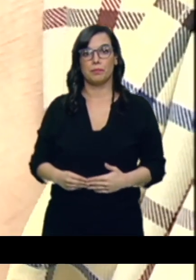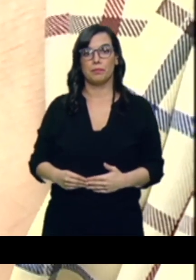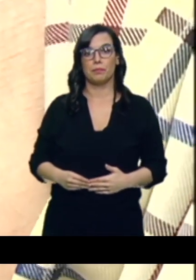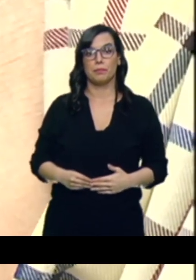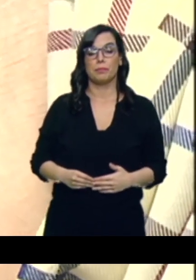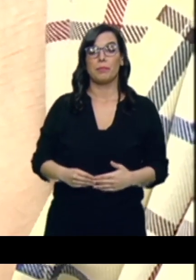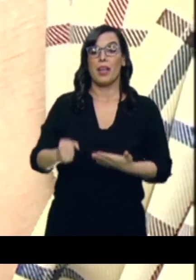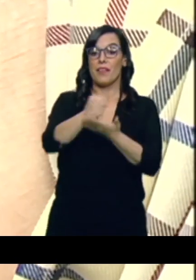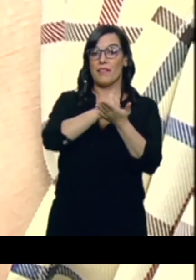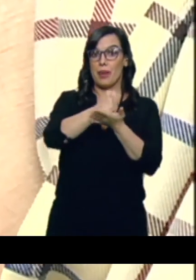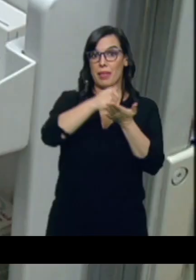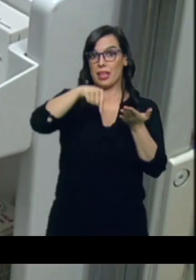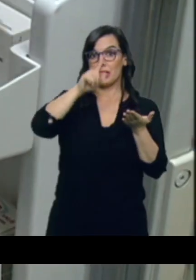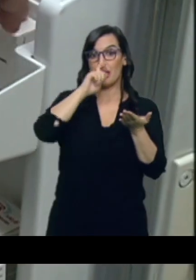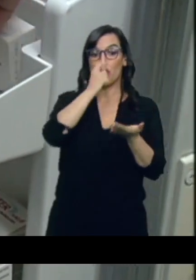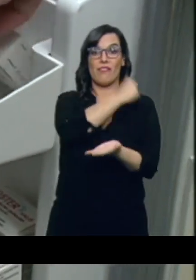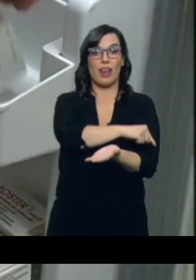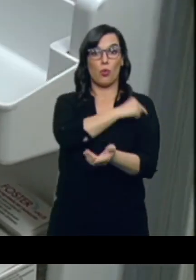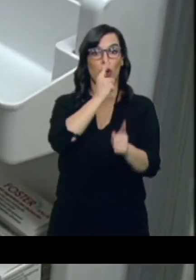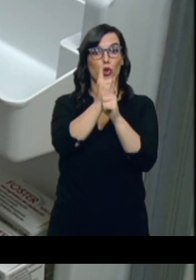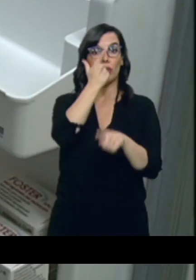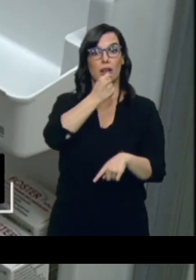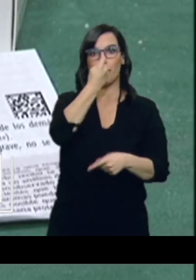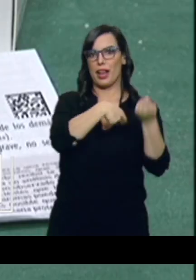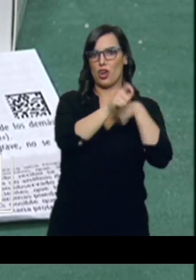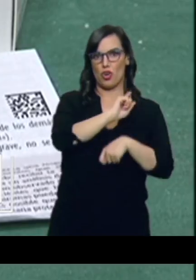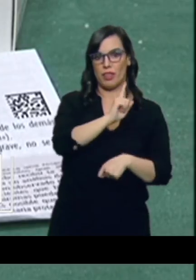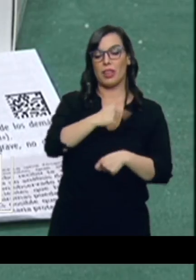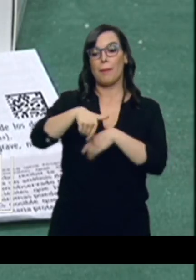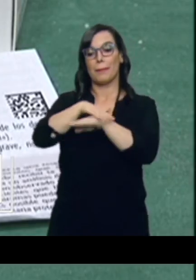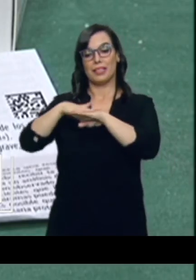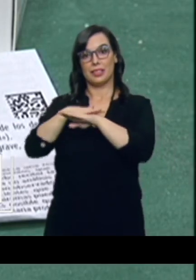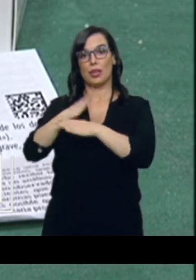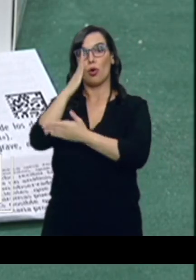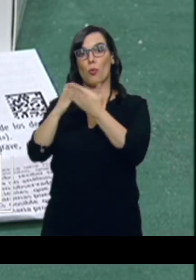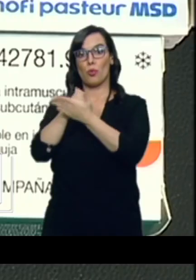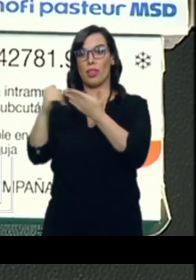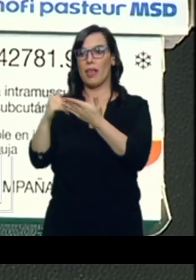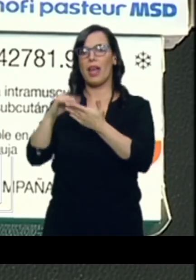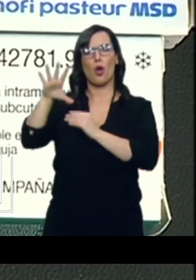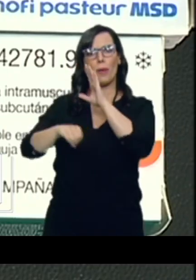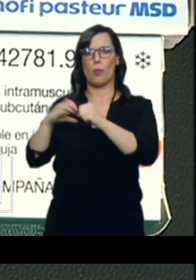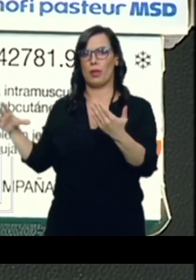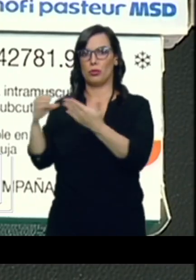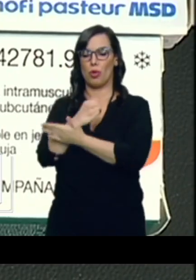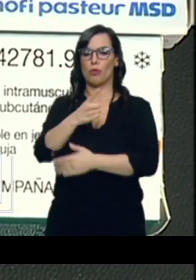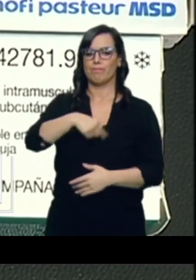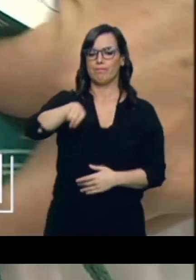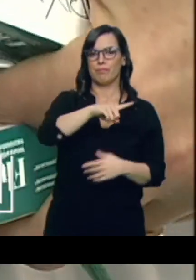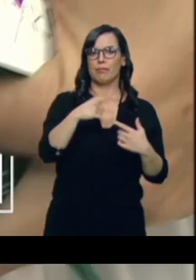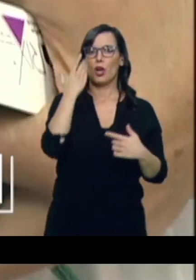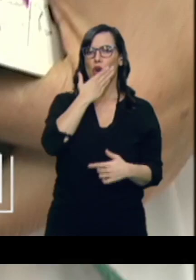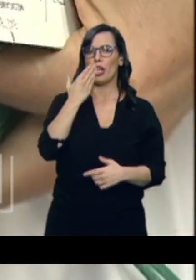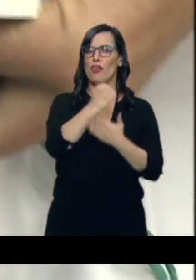Las farmacias no venderán este año la vacuna contra la gripe. El Ministerio y las comunidades autónomas han comprado todas y eso ha generado malestar en el Colegio